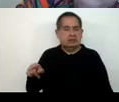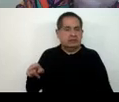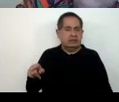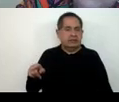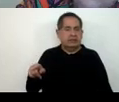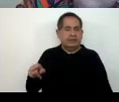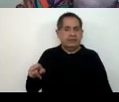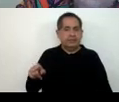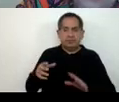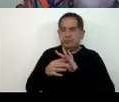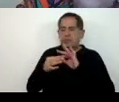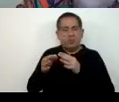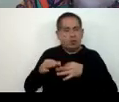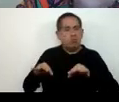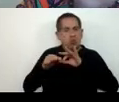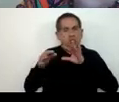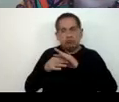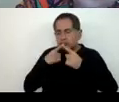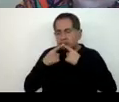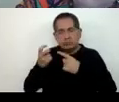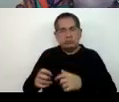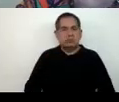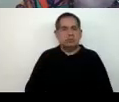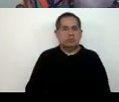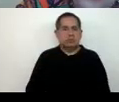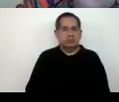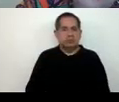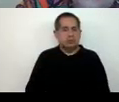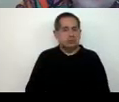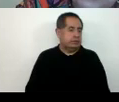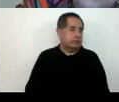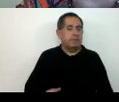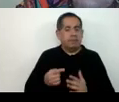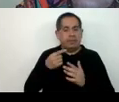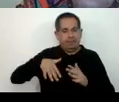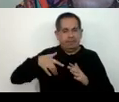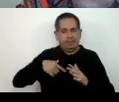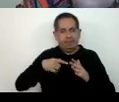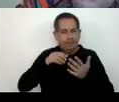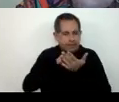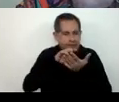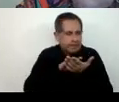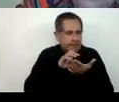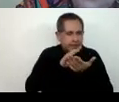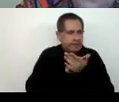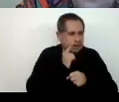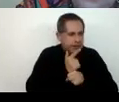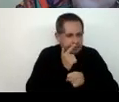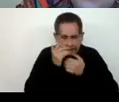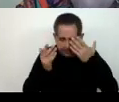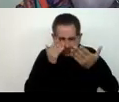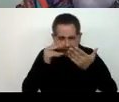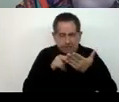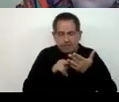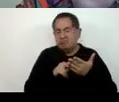se les realiza este tipo de acciones. Y bueno, los artículos que se han documentado al respecto